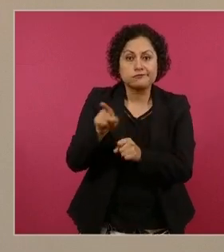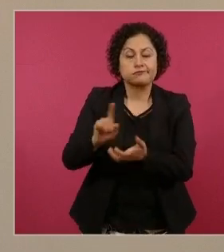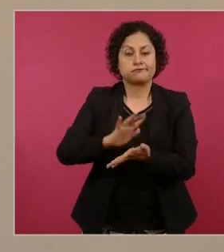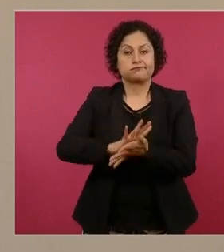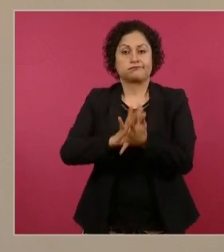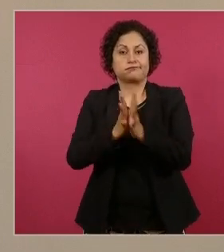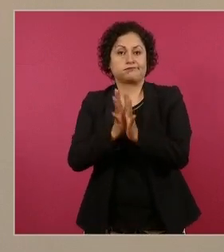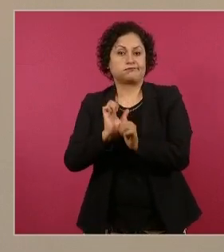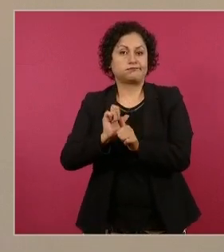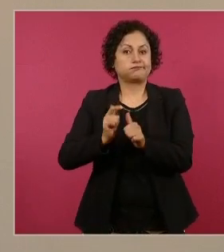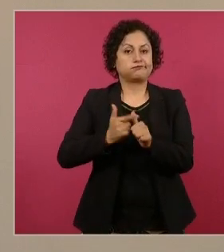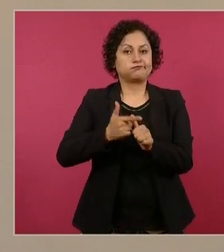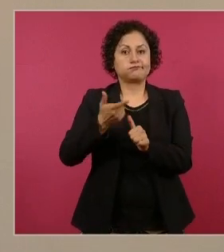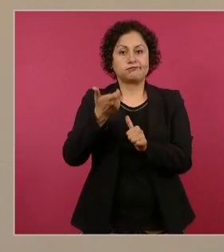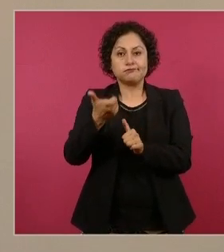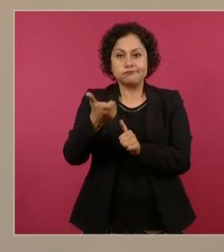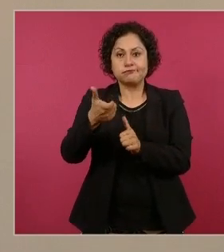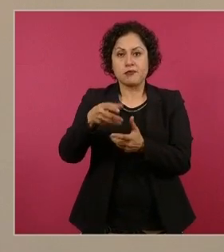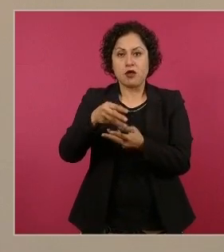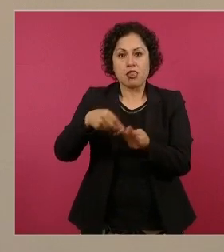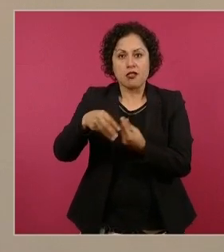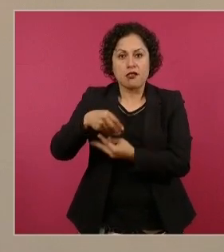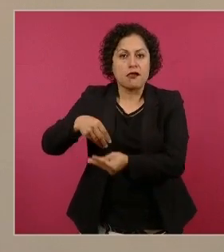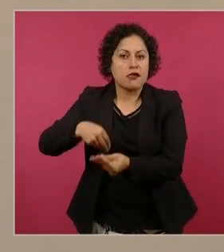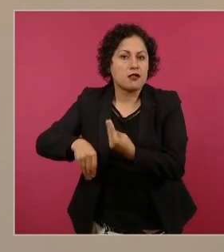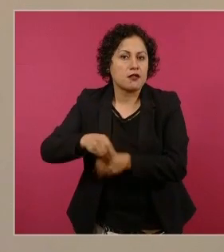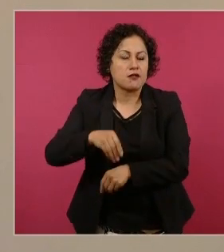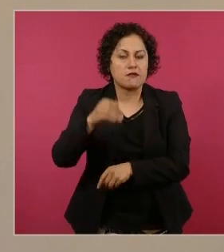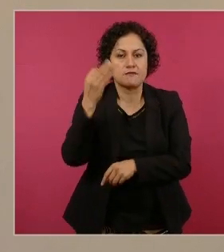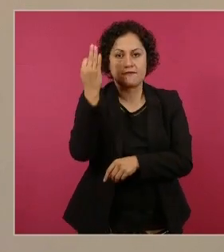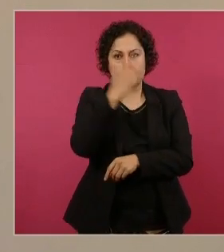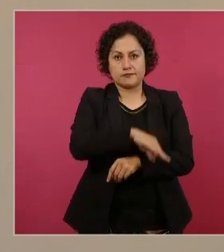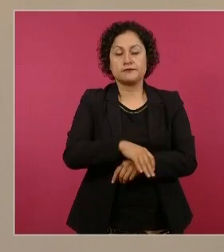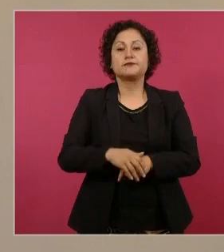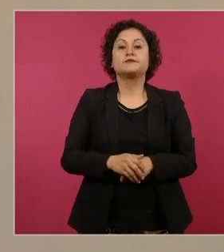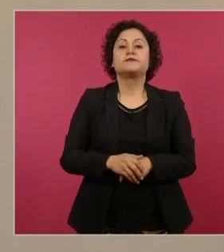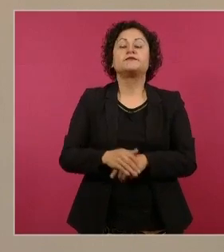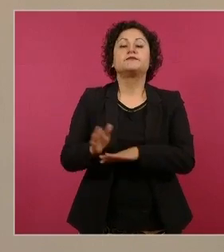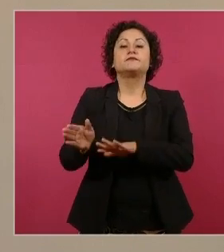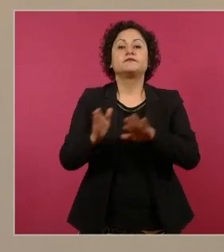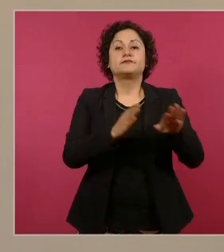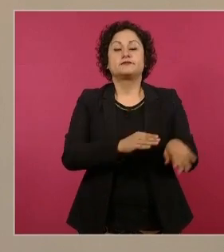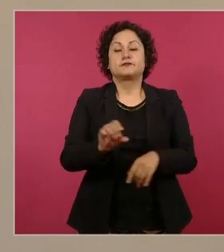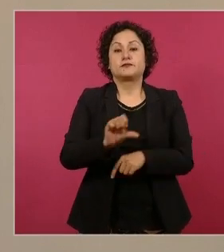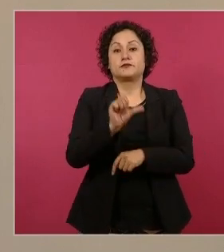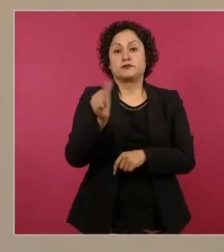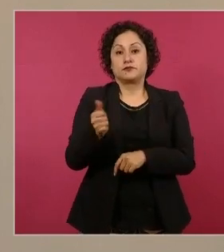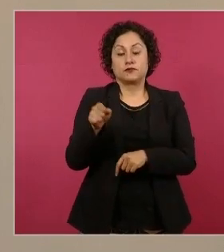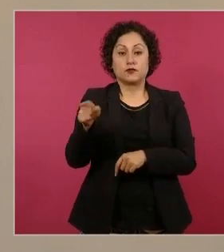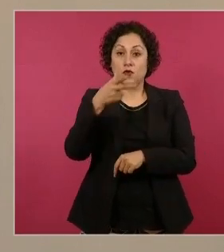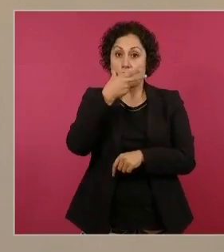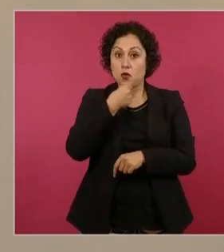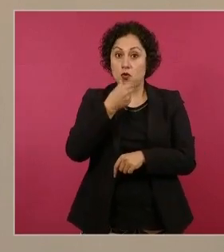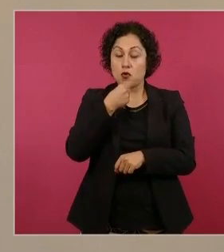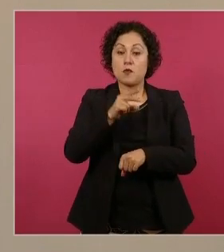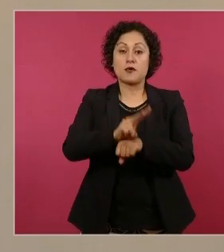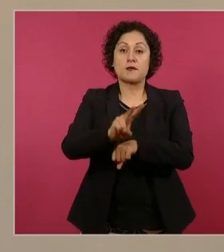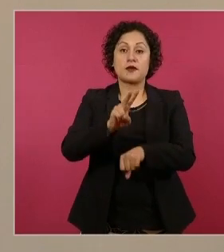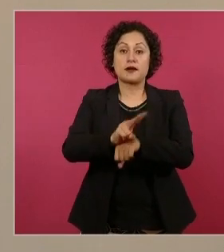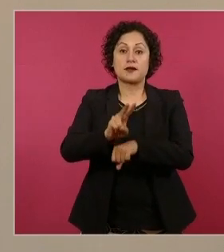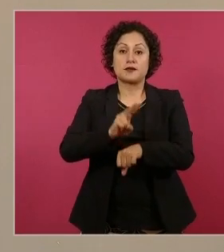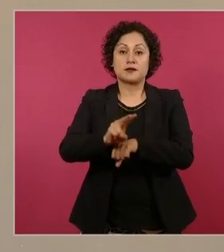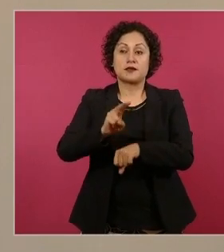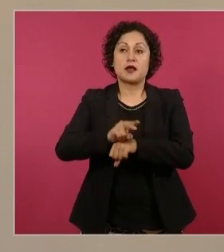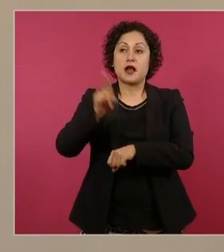dinero. El tercer caso es un nacional venezolano que fue entregado por el gobierno de El